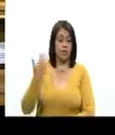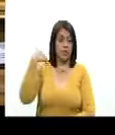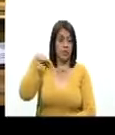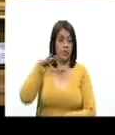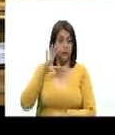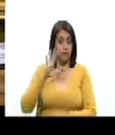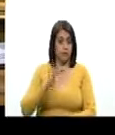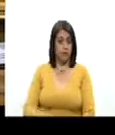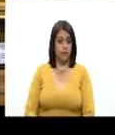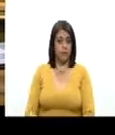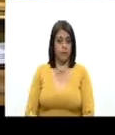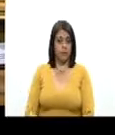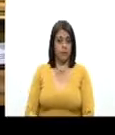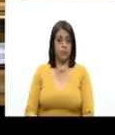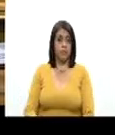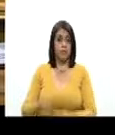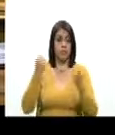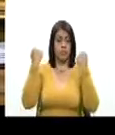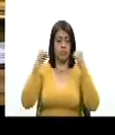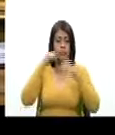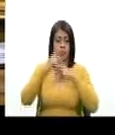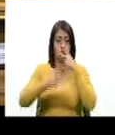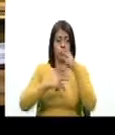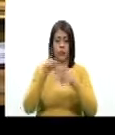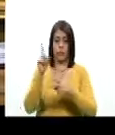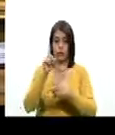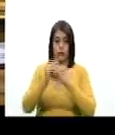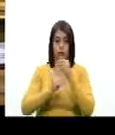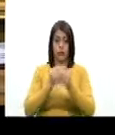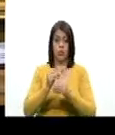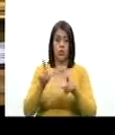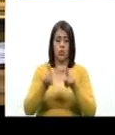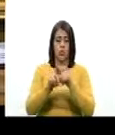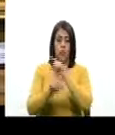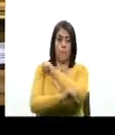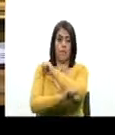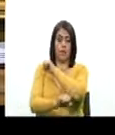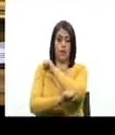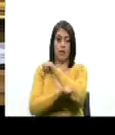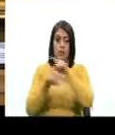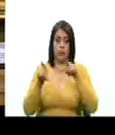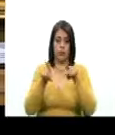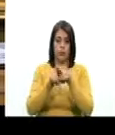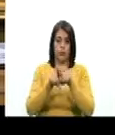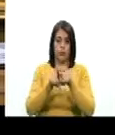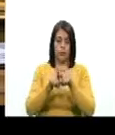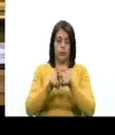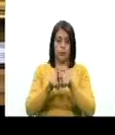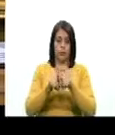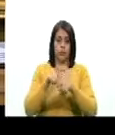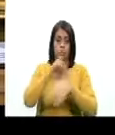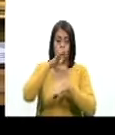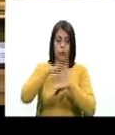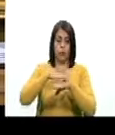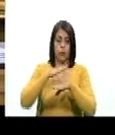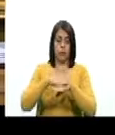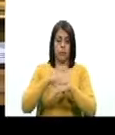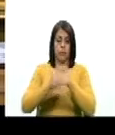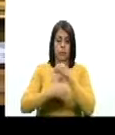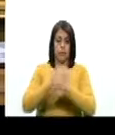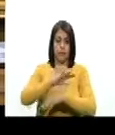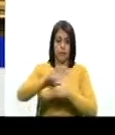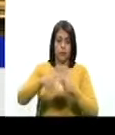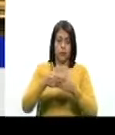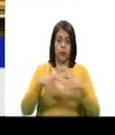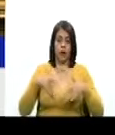supuestos cultores de una práctica política que no lo son, son criminales también, son los autores intelectuales de todos